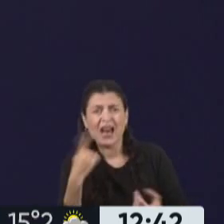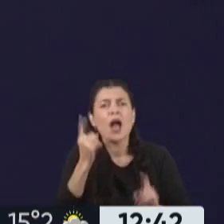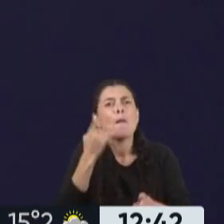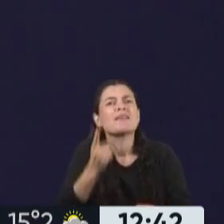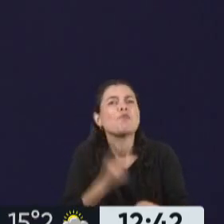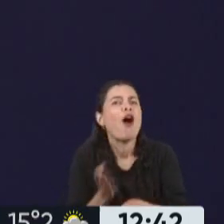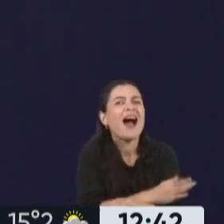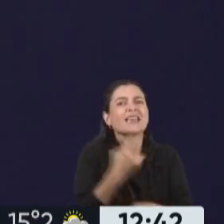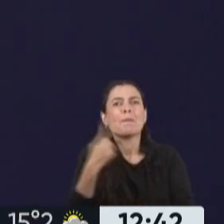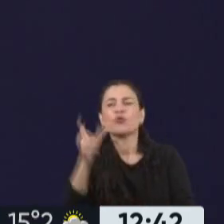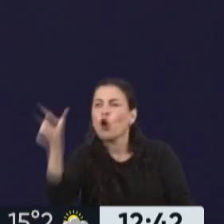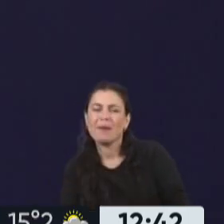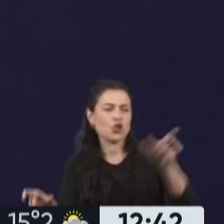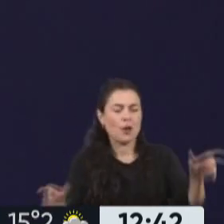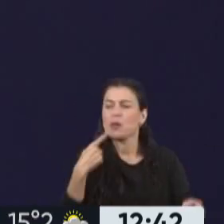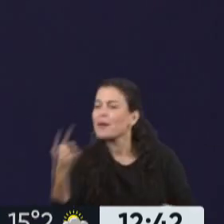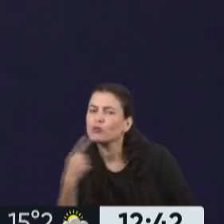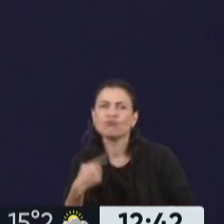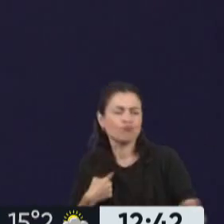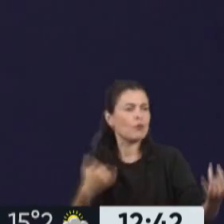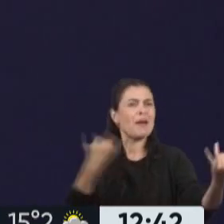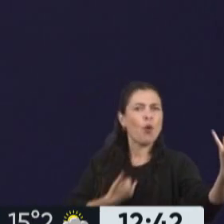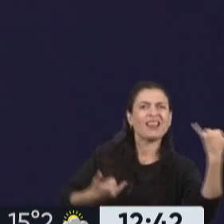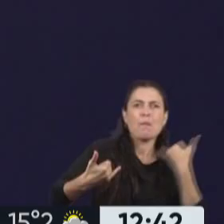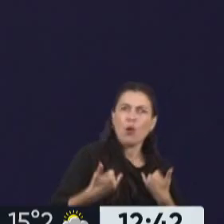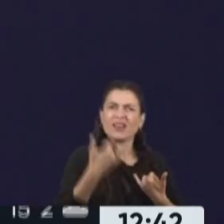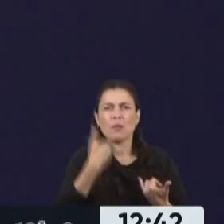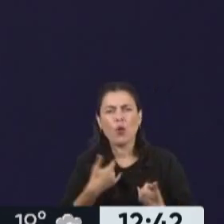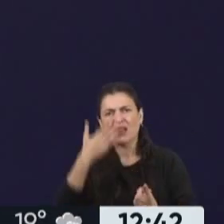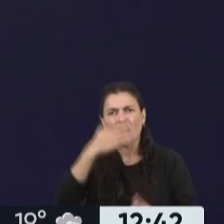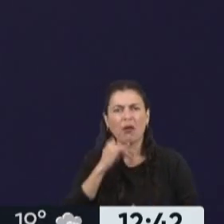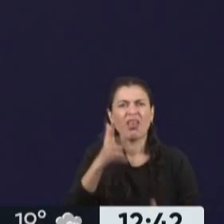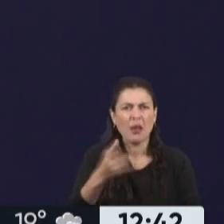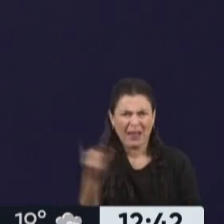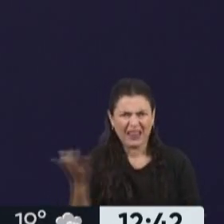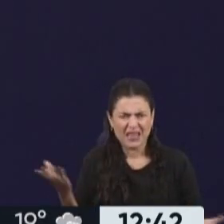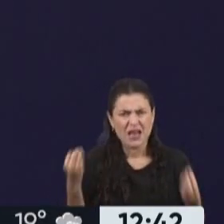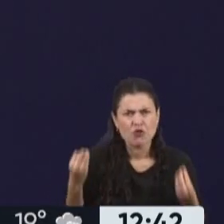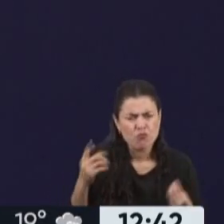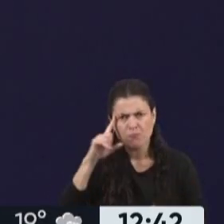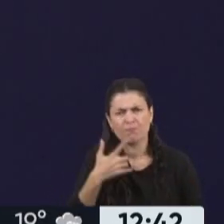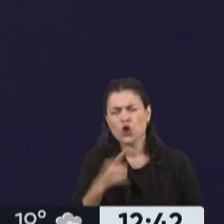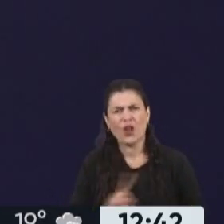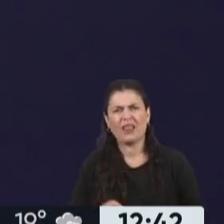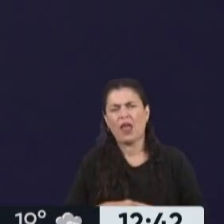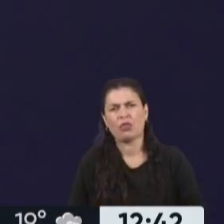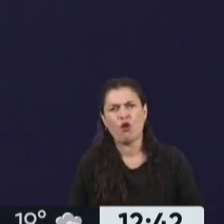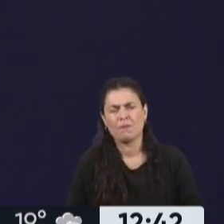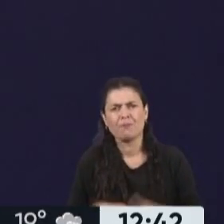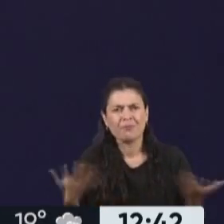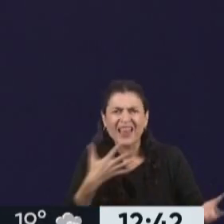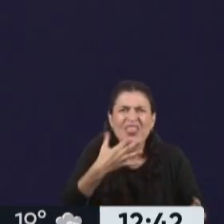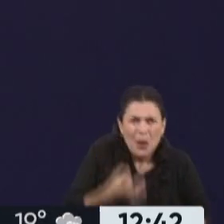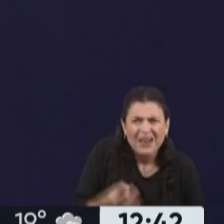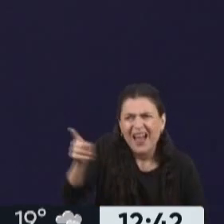de los dos involucrados o de las dos partes involucradas. Es increíble cómo,